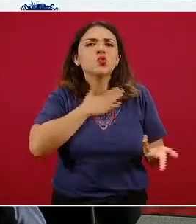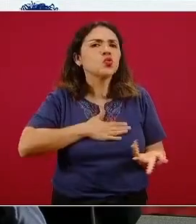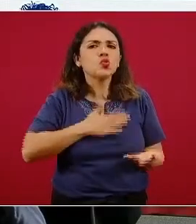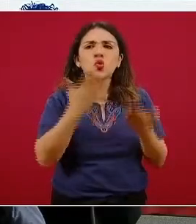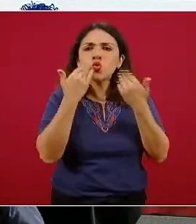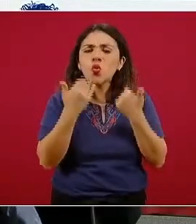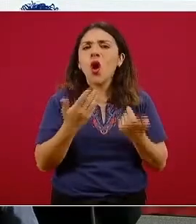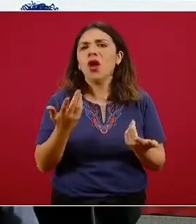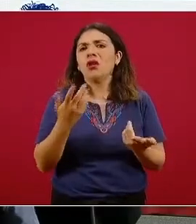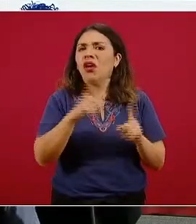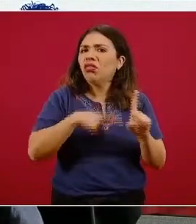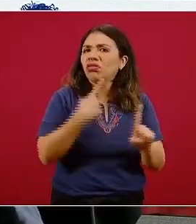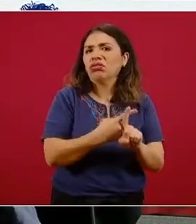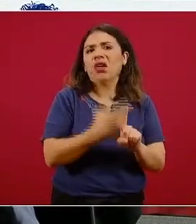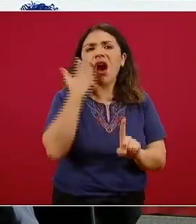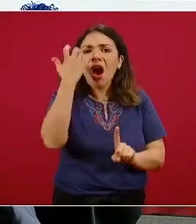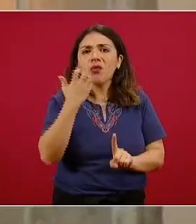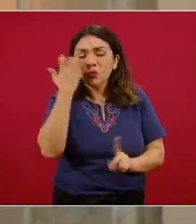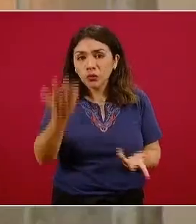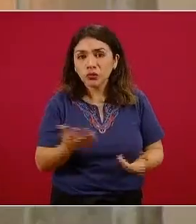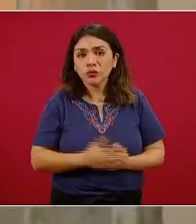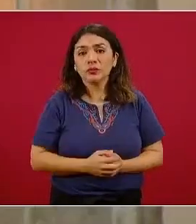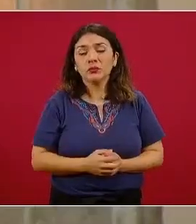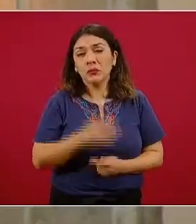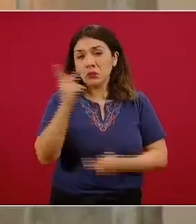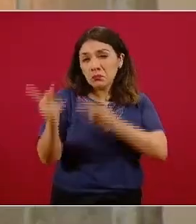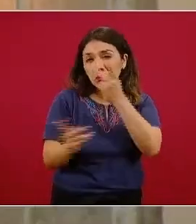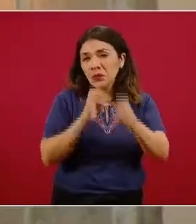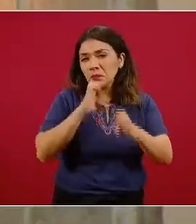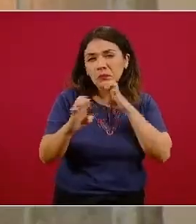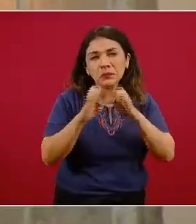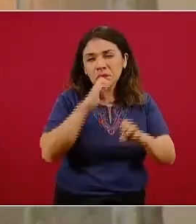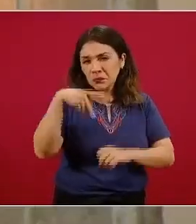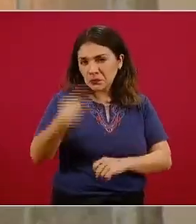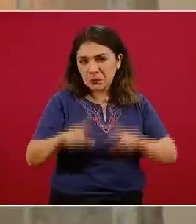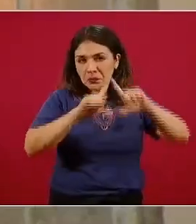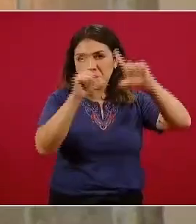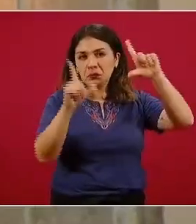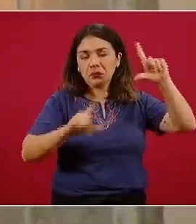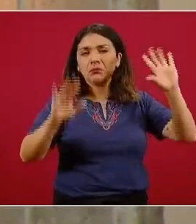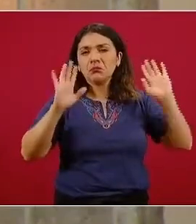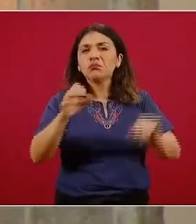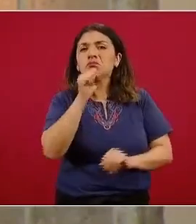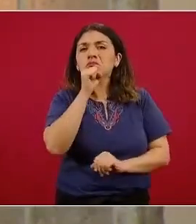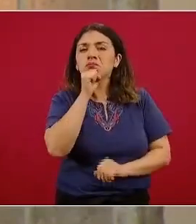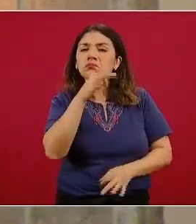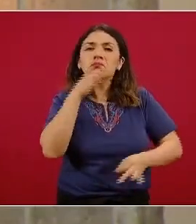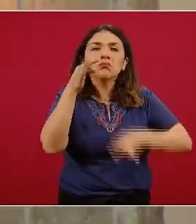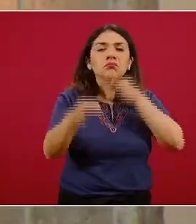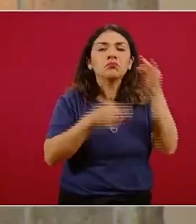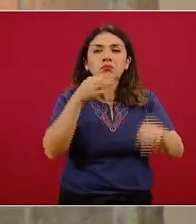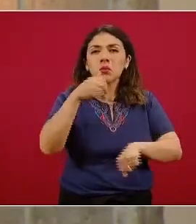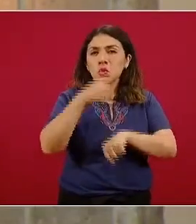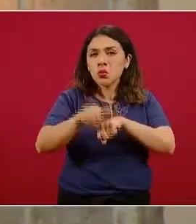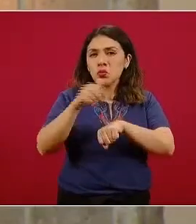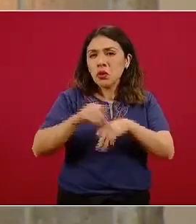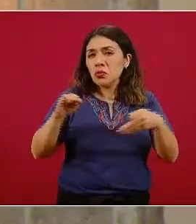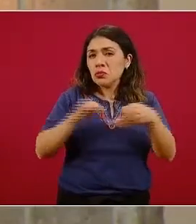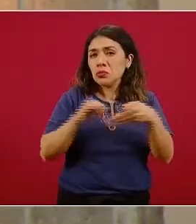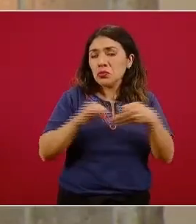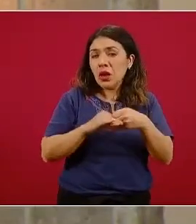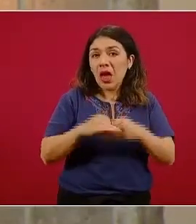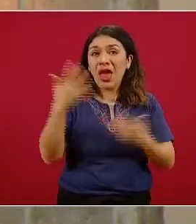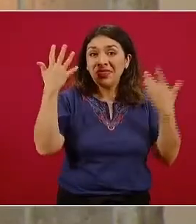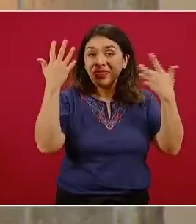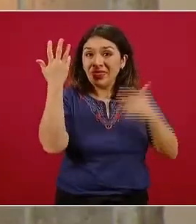de violación sexual. En las encuestas a nivel nacional se reportan estas cifras: casi 1 de